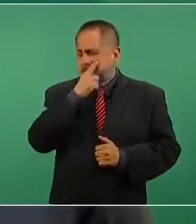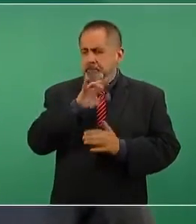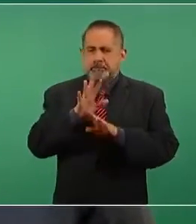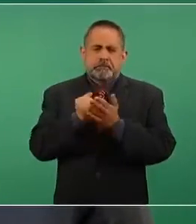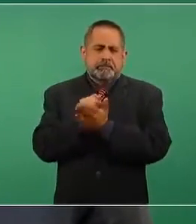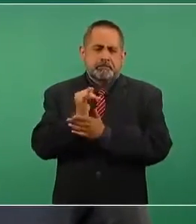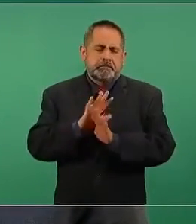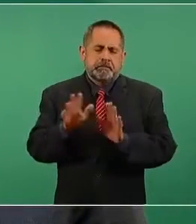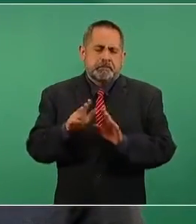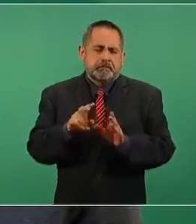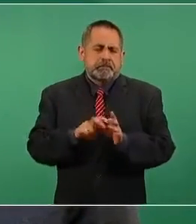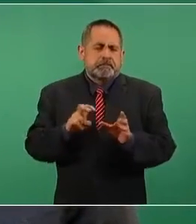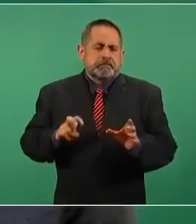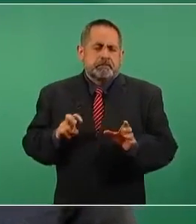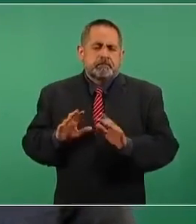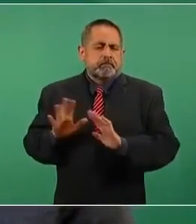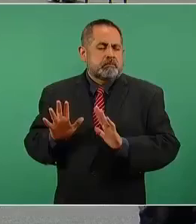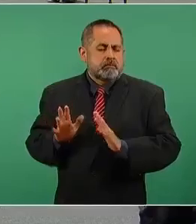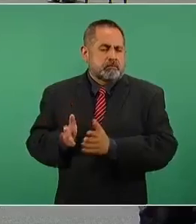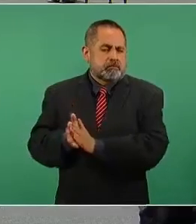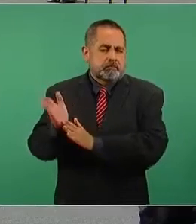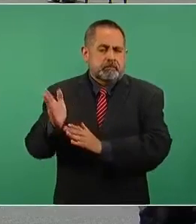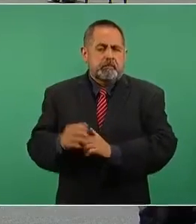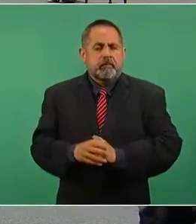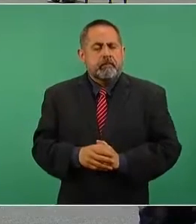decisión de